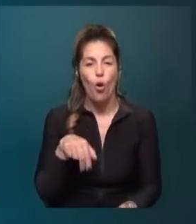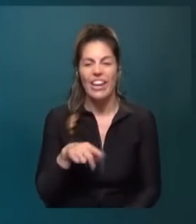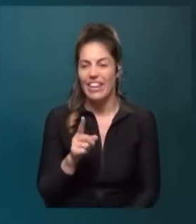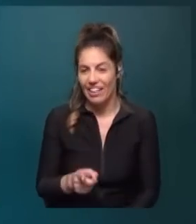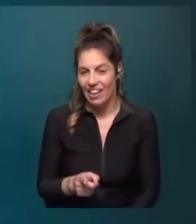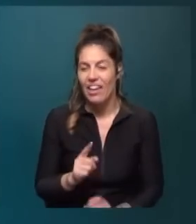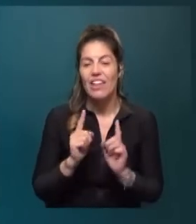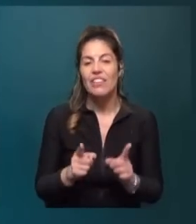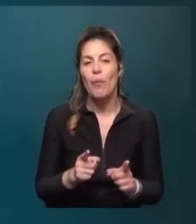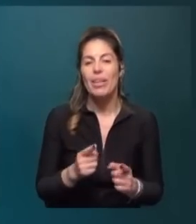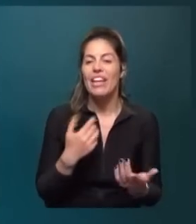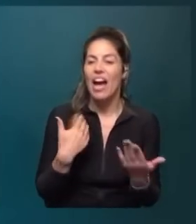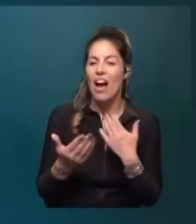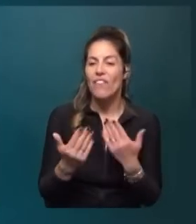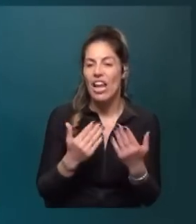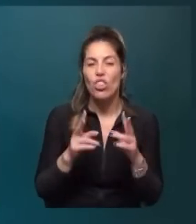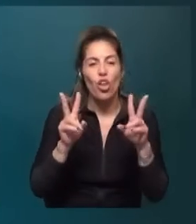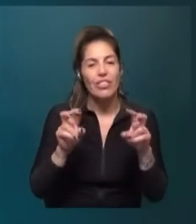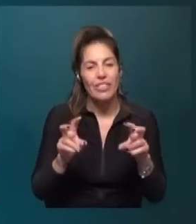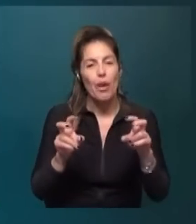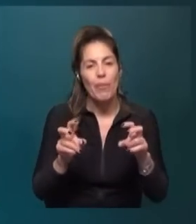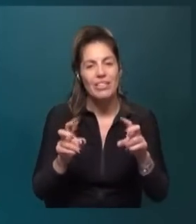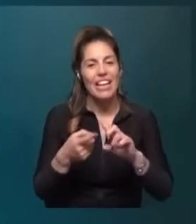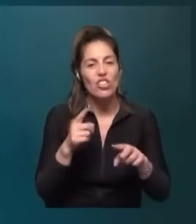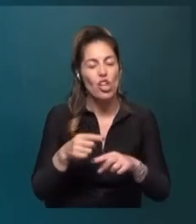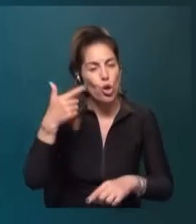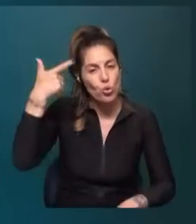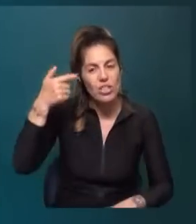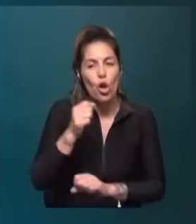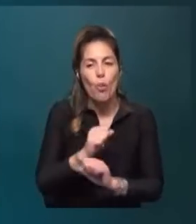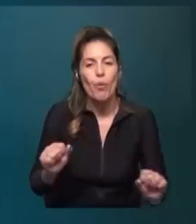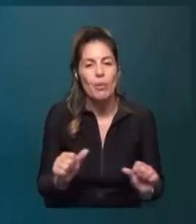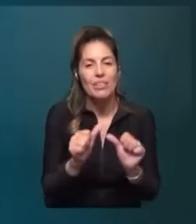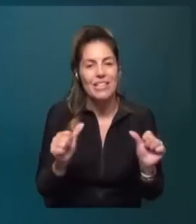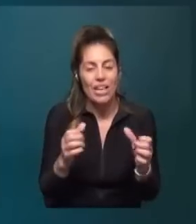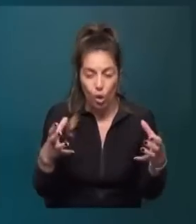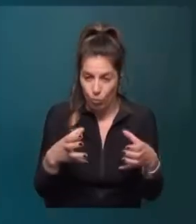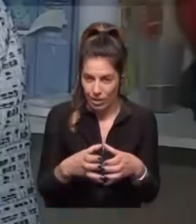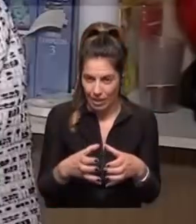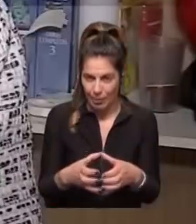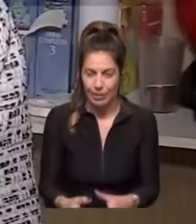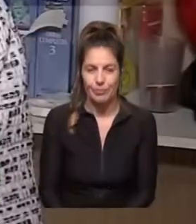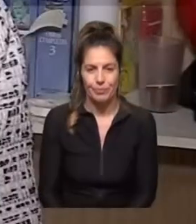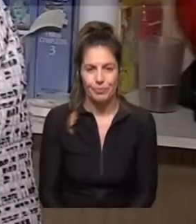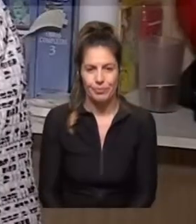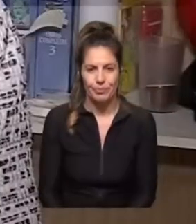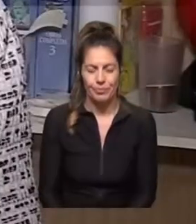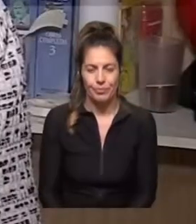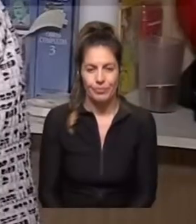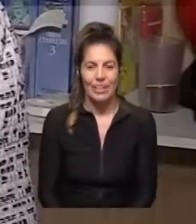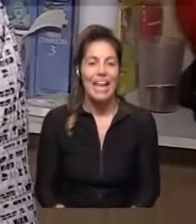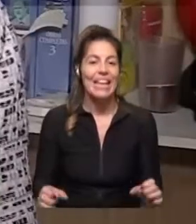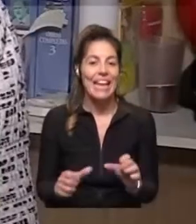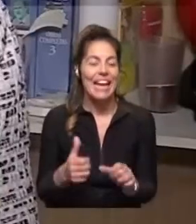recurso y también nos estuvo comentando algunas cuestiones que tienen que ver con el suicidio y con Cómo podemos actuar comunitariamente y que